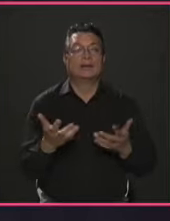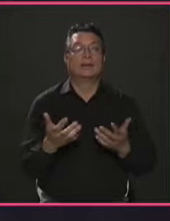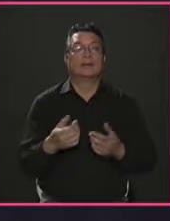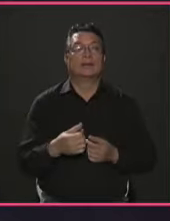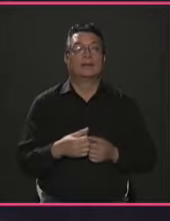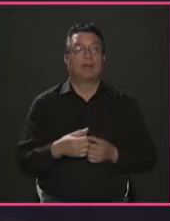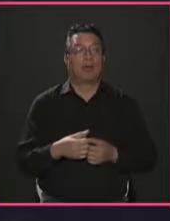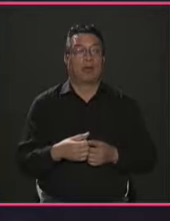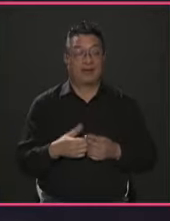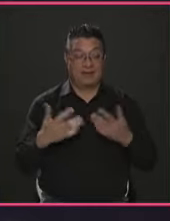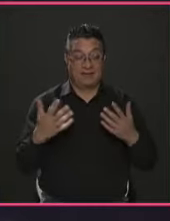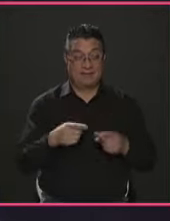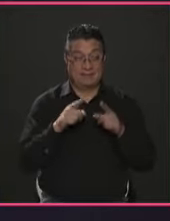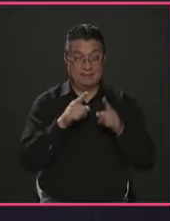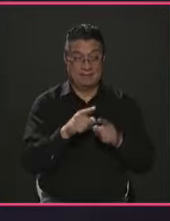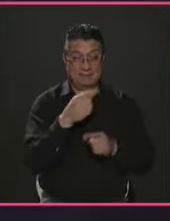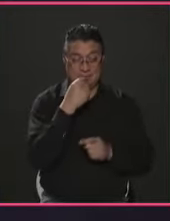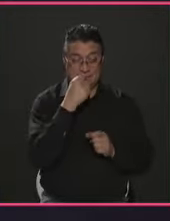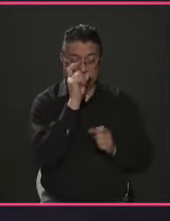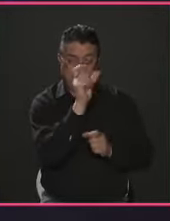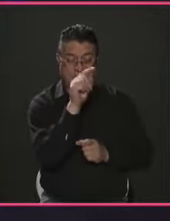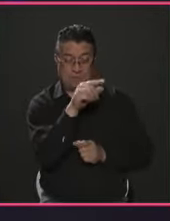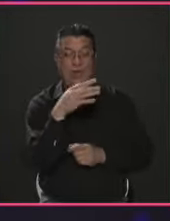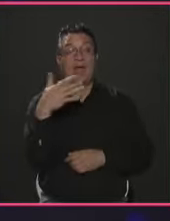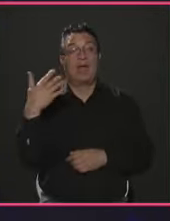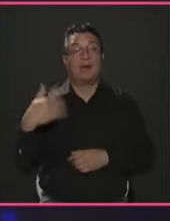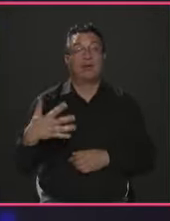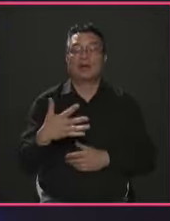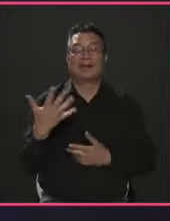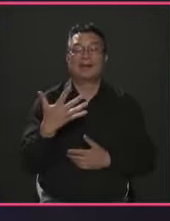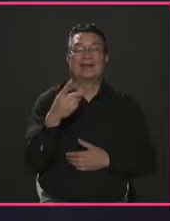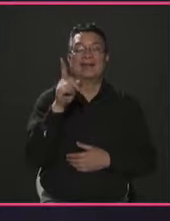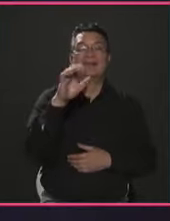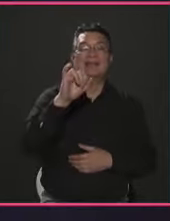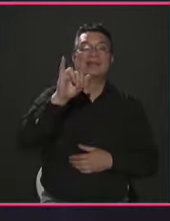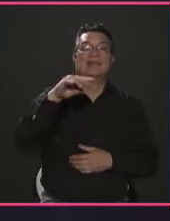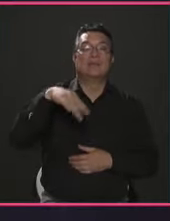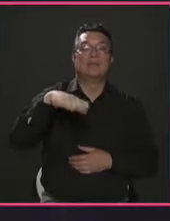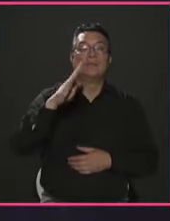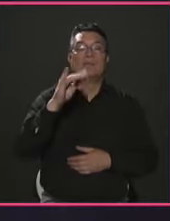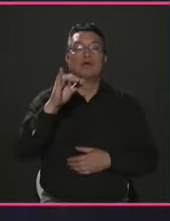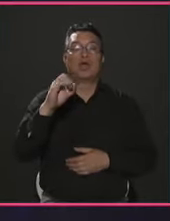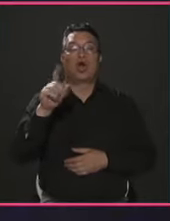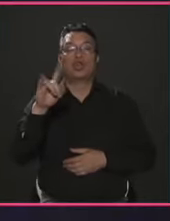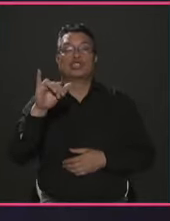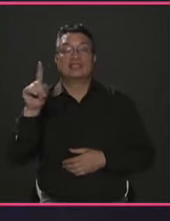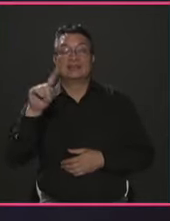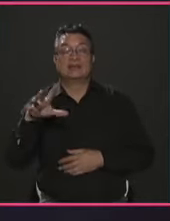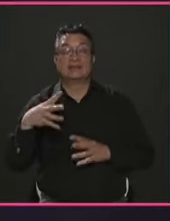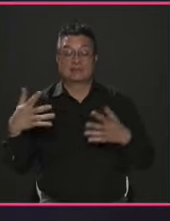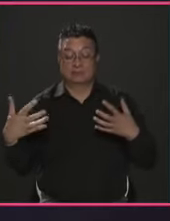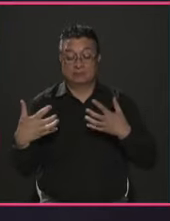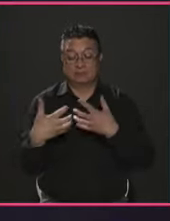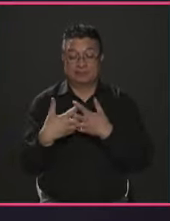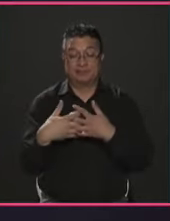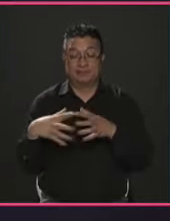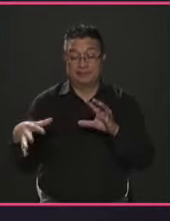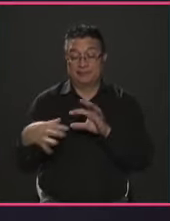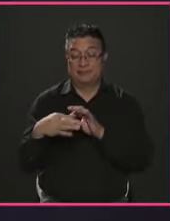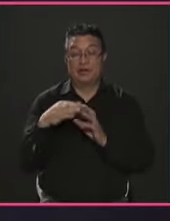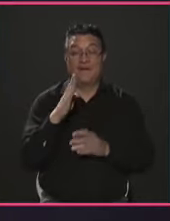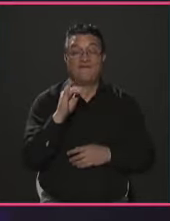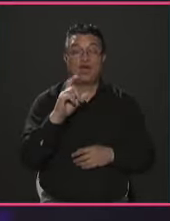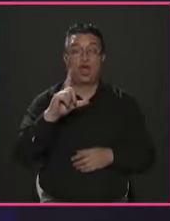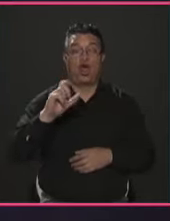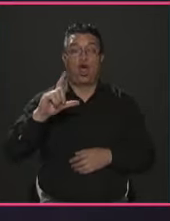que es un concepto importante que es la simbiosis es una asociación biológica